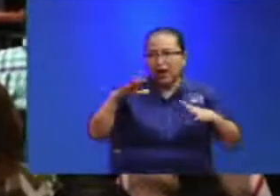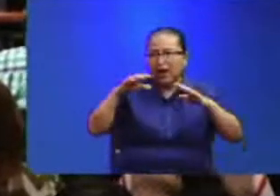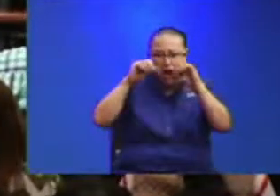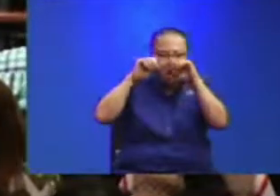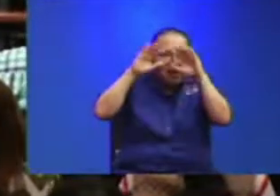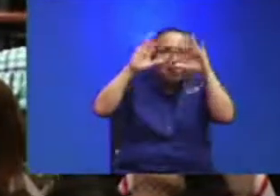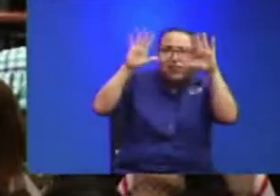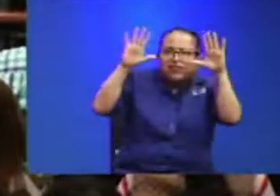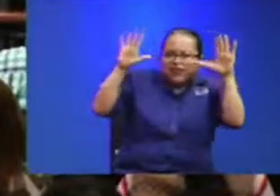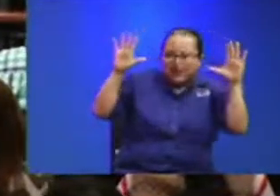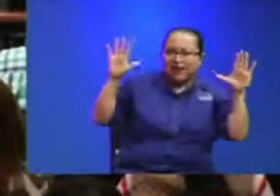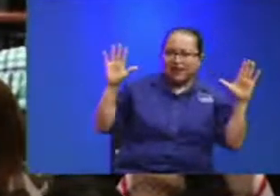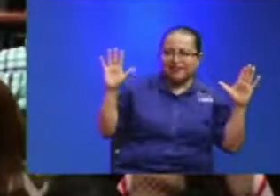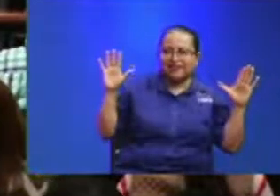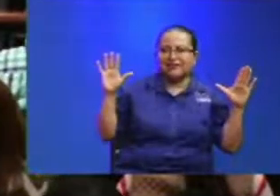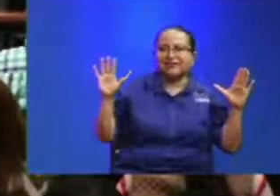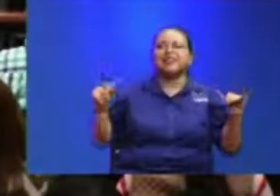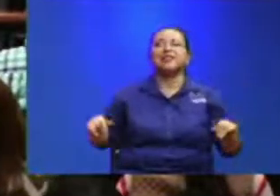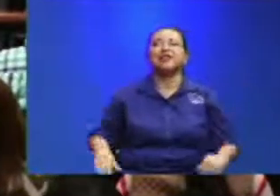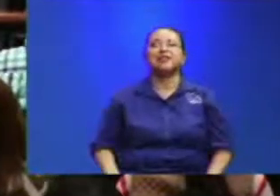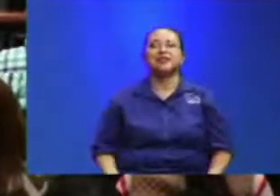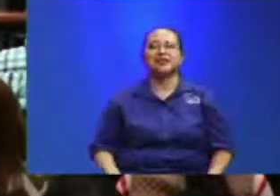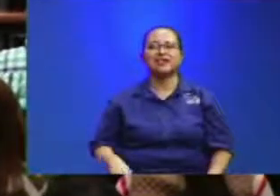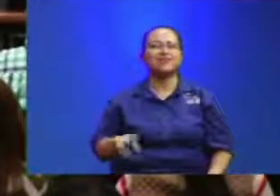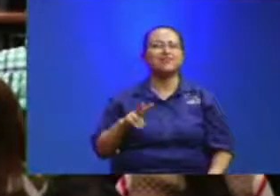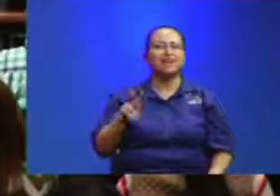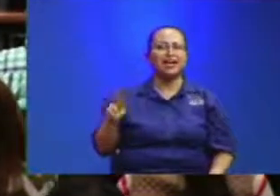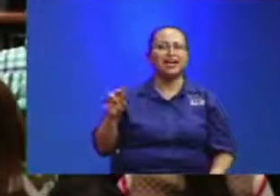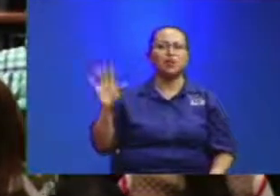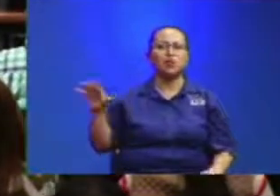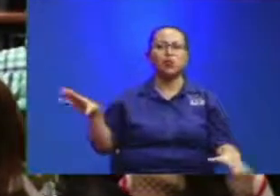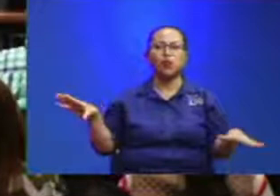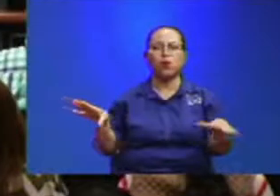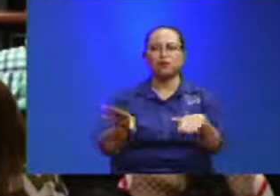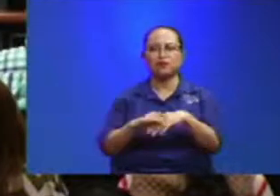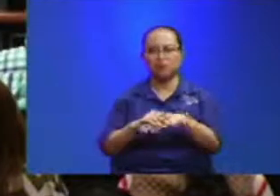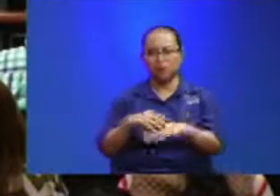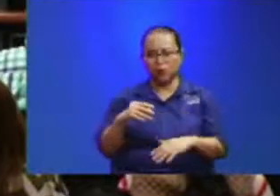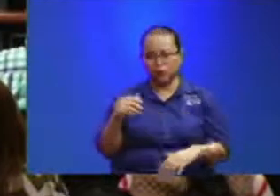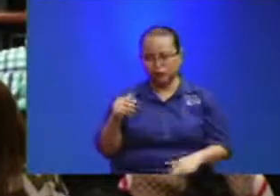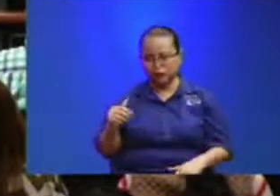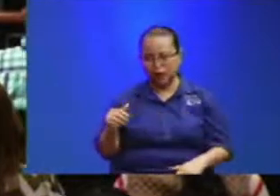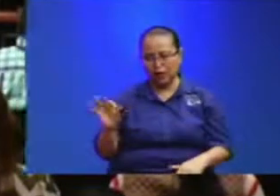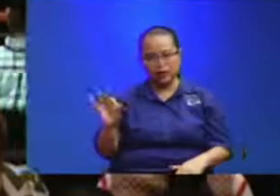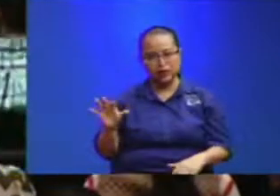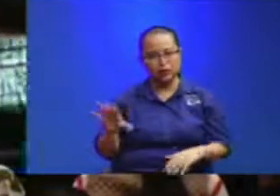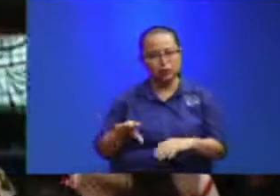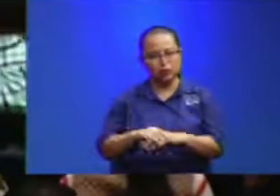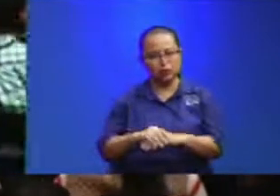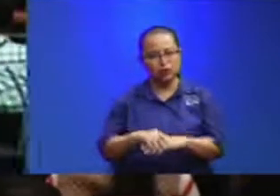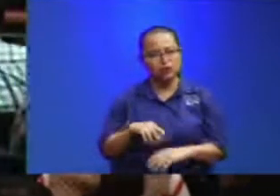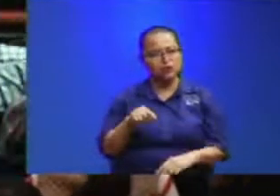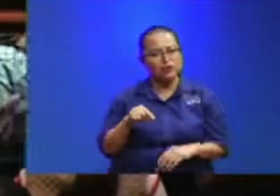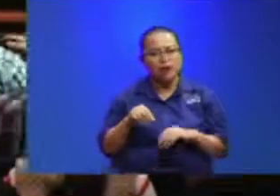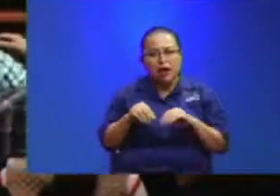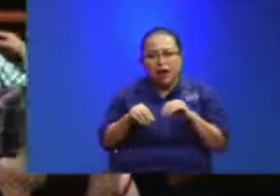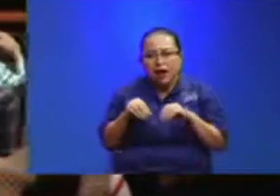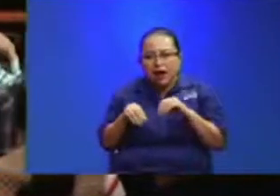a orar y deja a su cónyuge ahí descansando y usted de puntillas